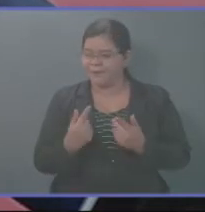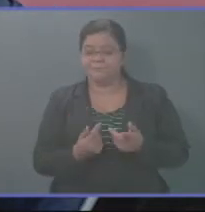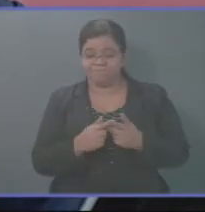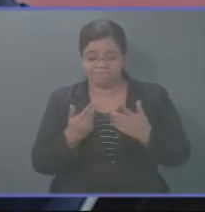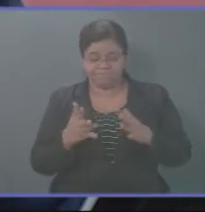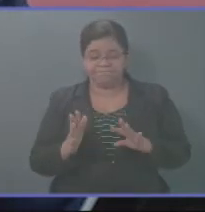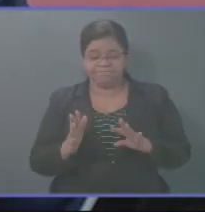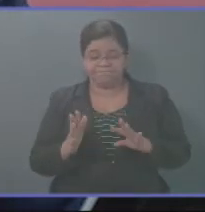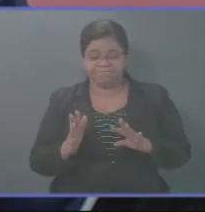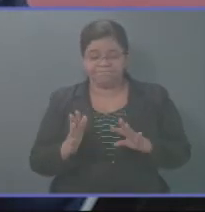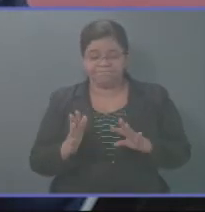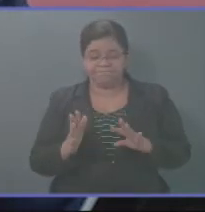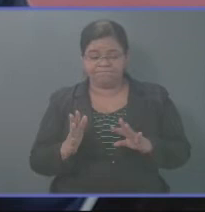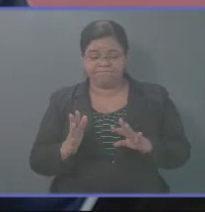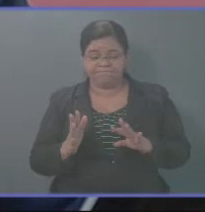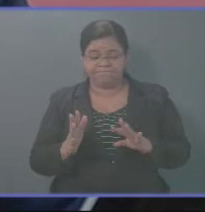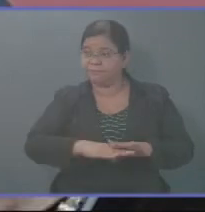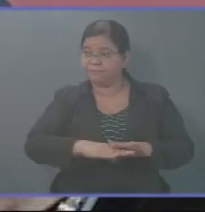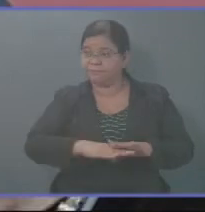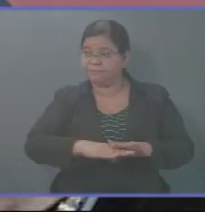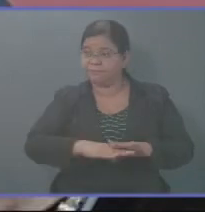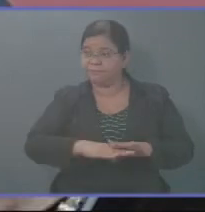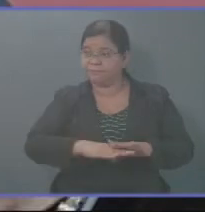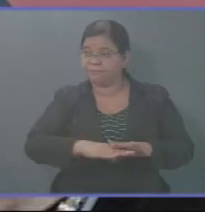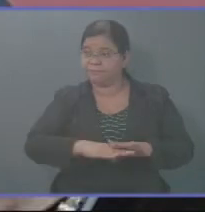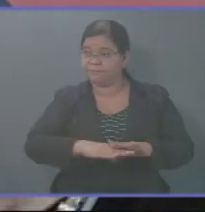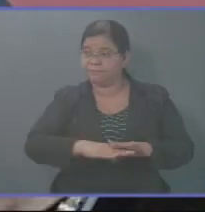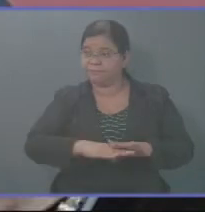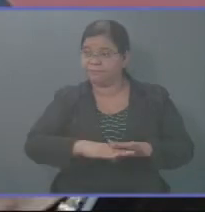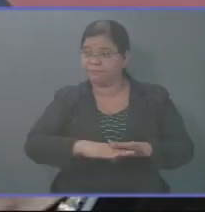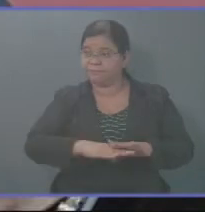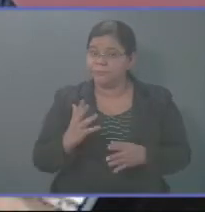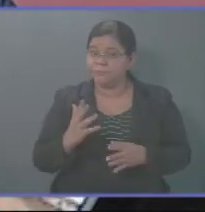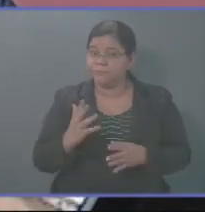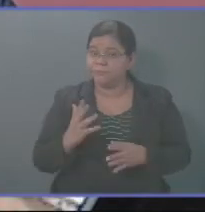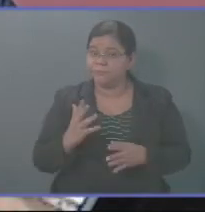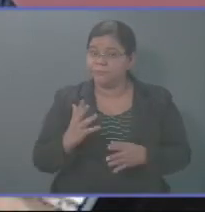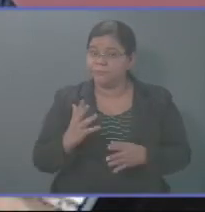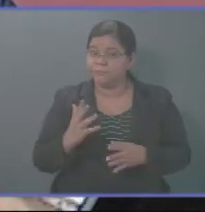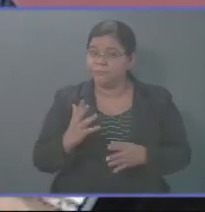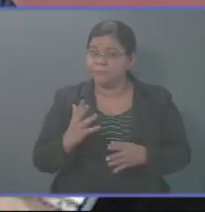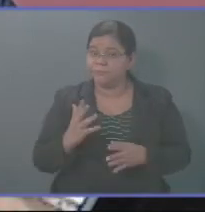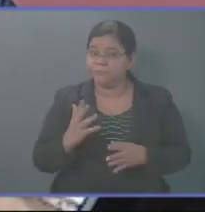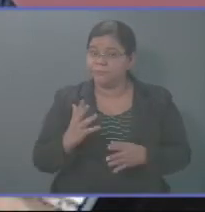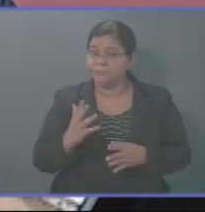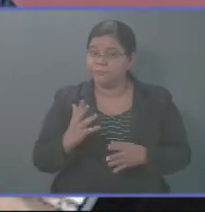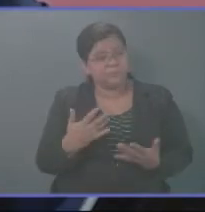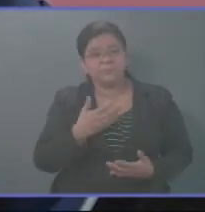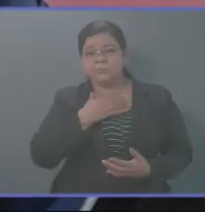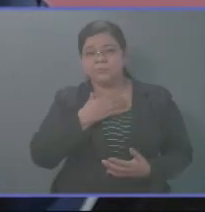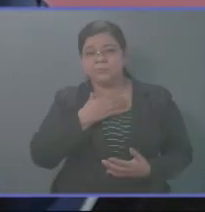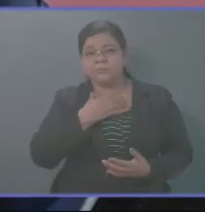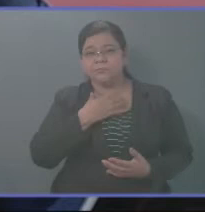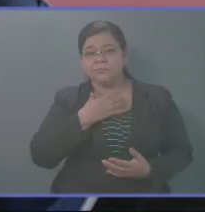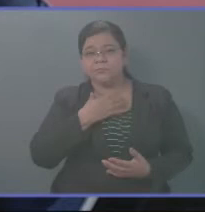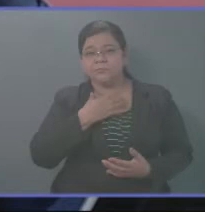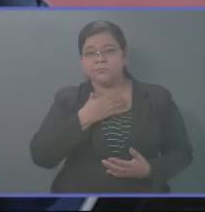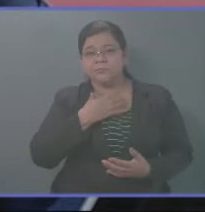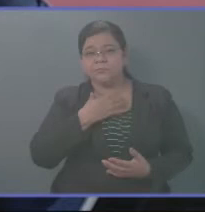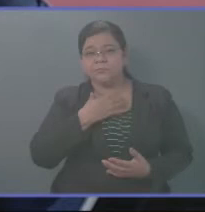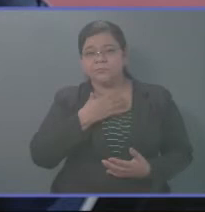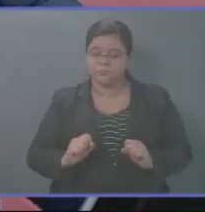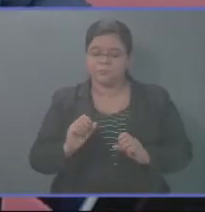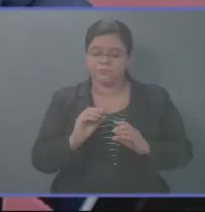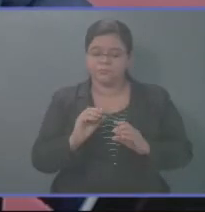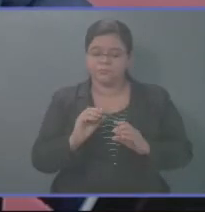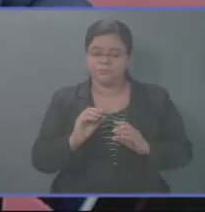marco regulatorio legal que a nosotros nos ha costado mucho esfuerzo, como es la construcción de la Ley